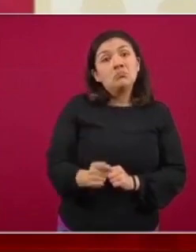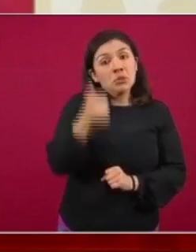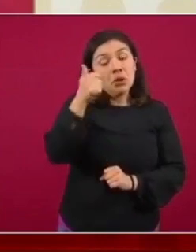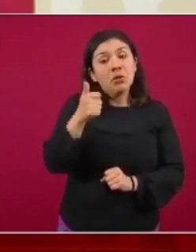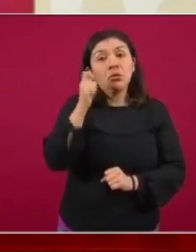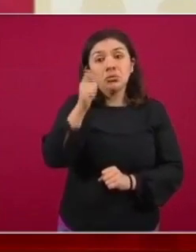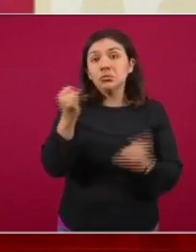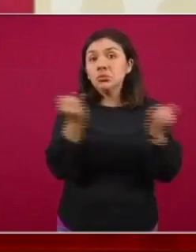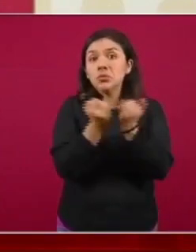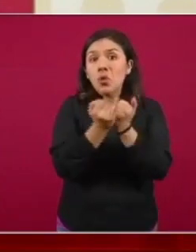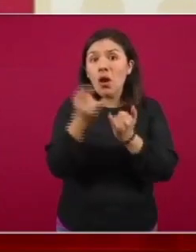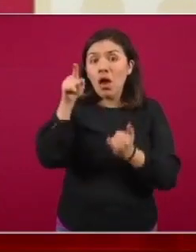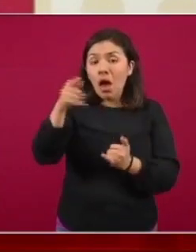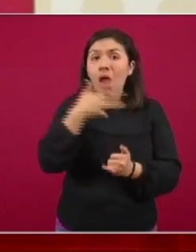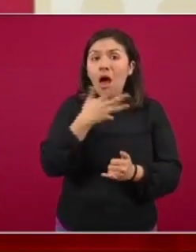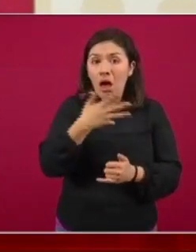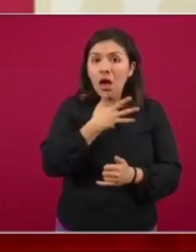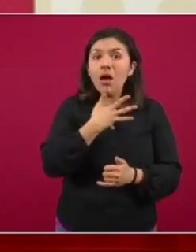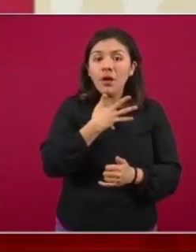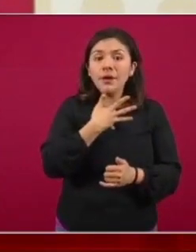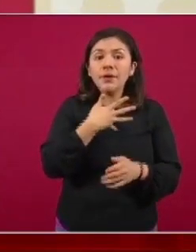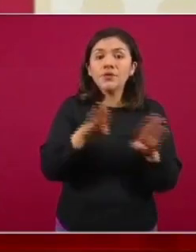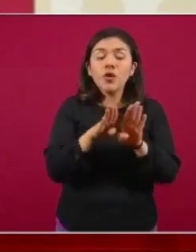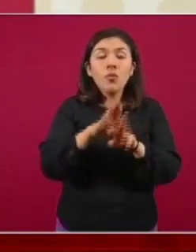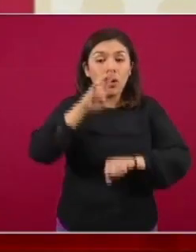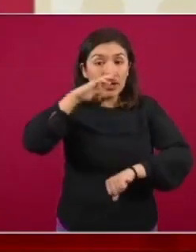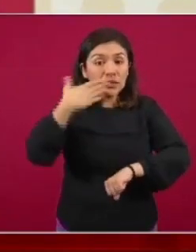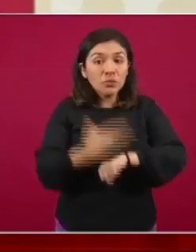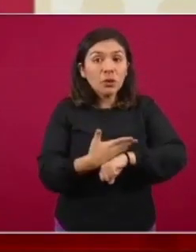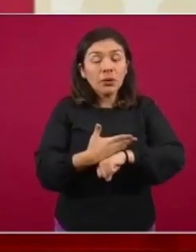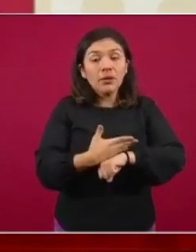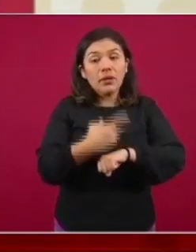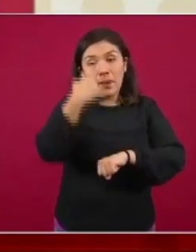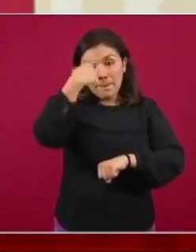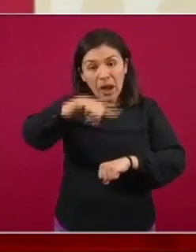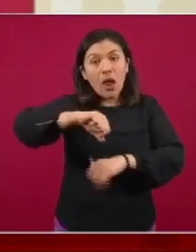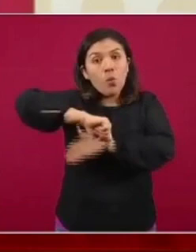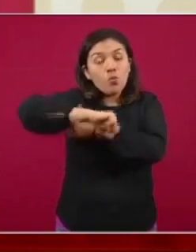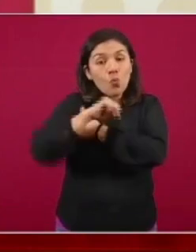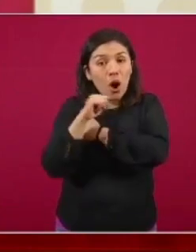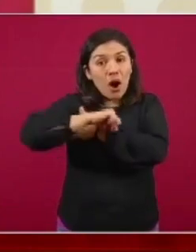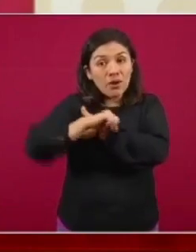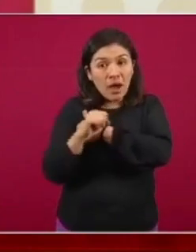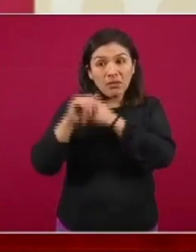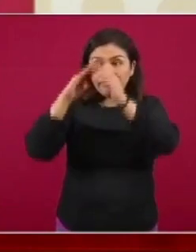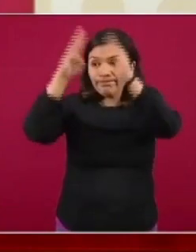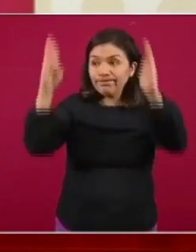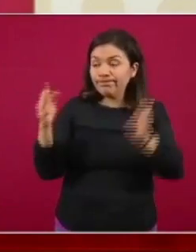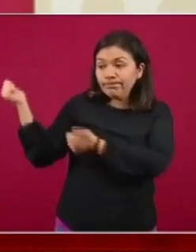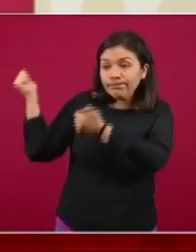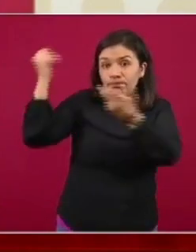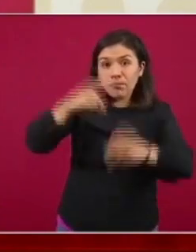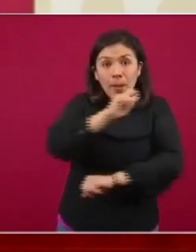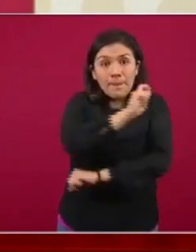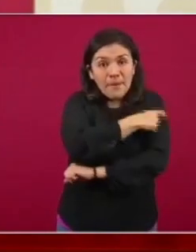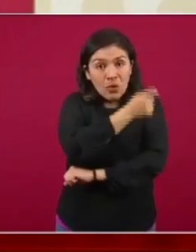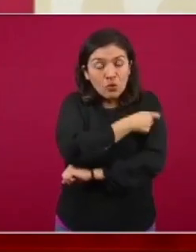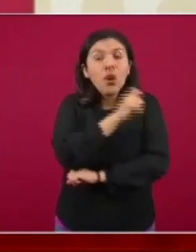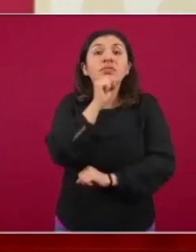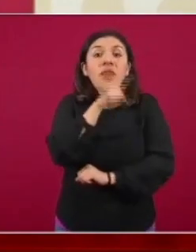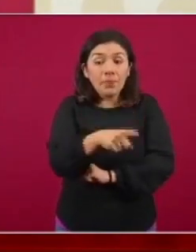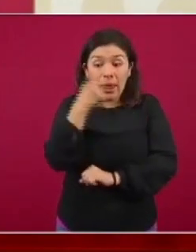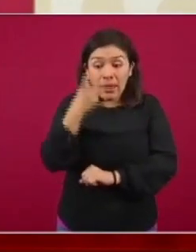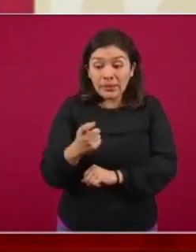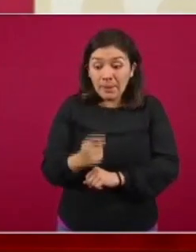no solamente van a tener la responsabilidad del resguardo, de la recepción y del resguardo, sino también en